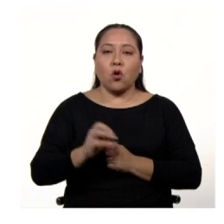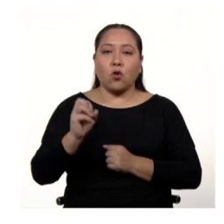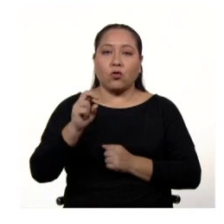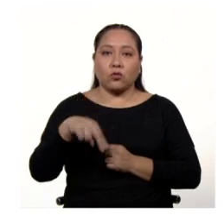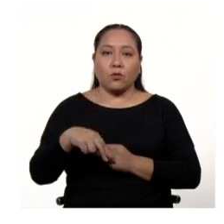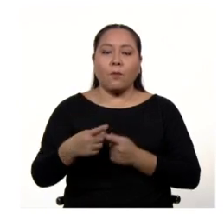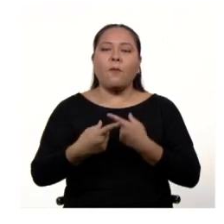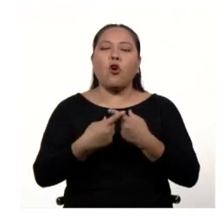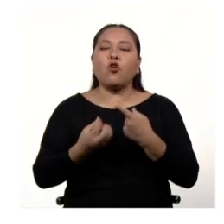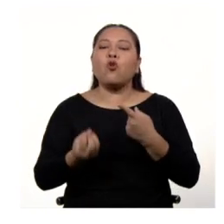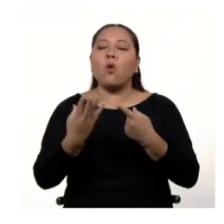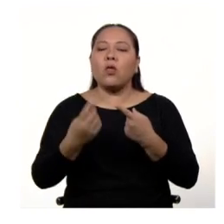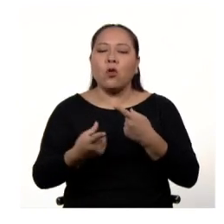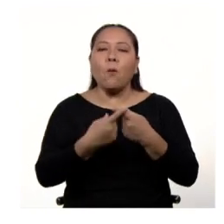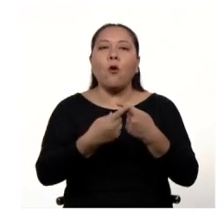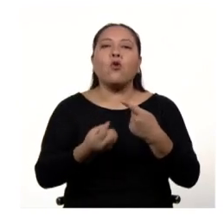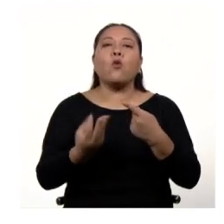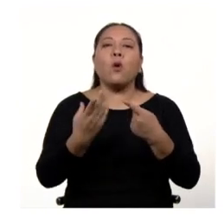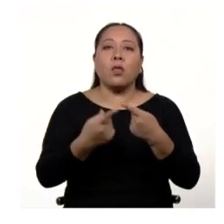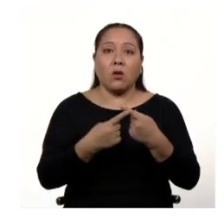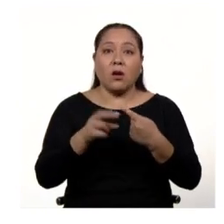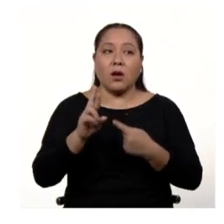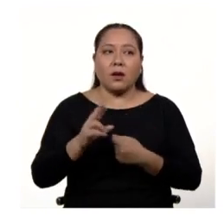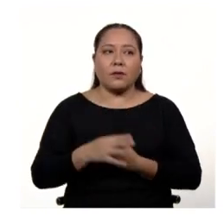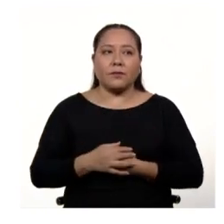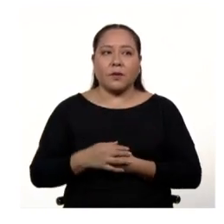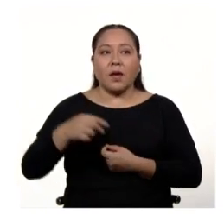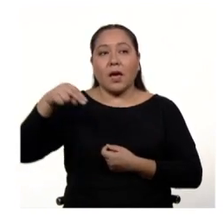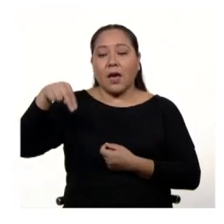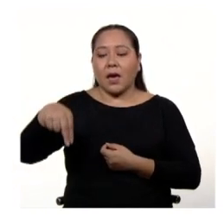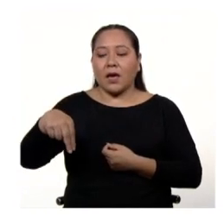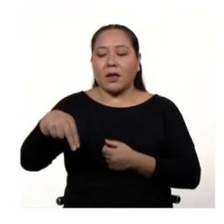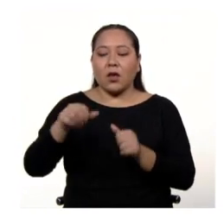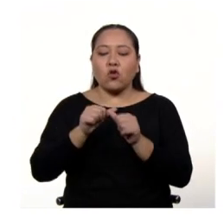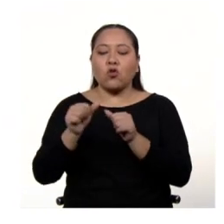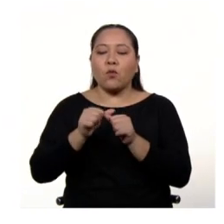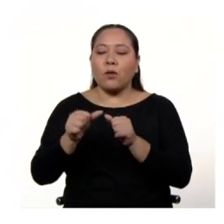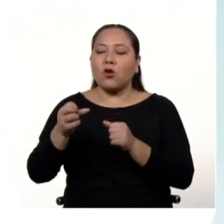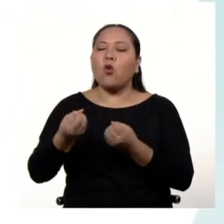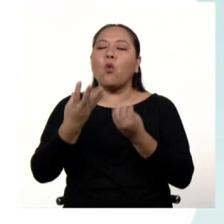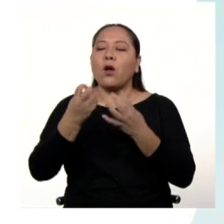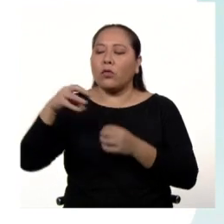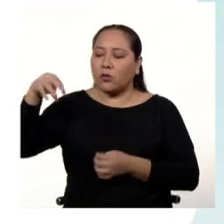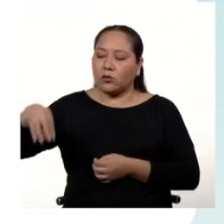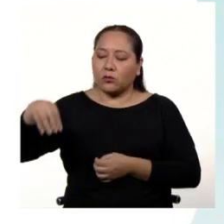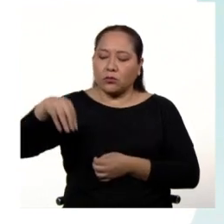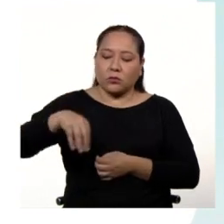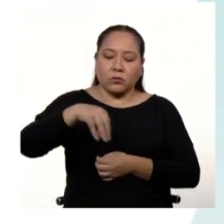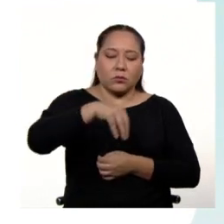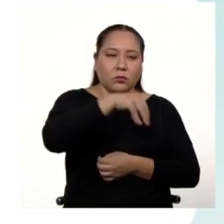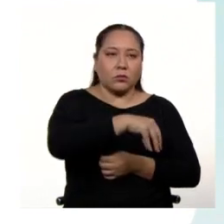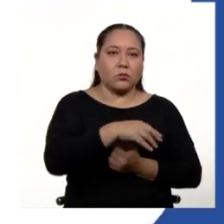geométrica. Y n es el número de términos de la progresión geométrica.